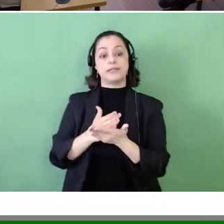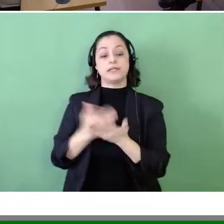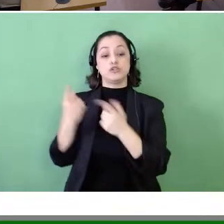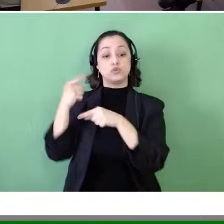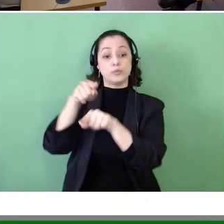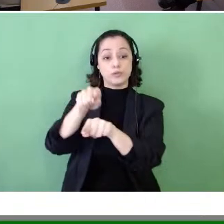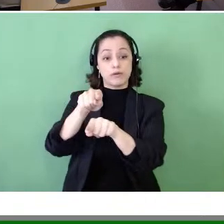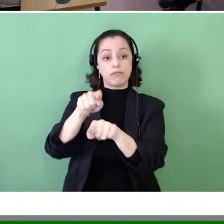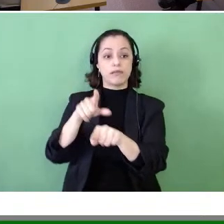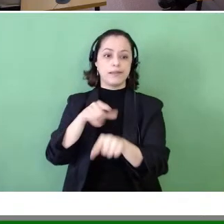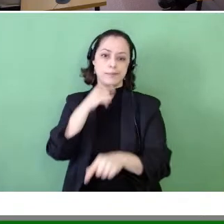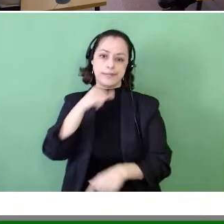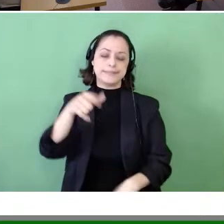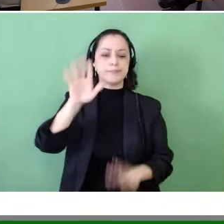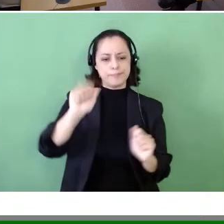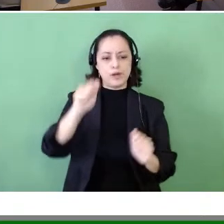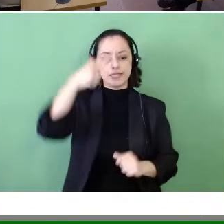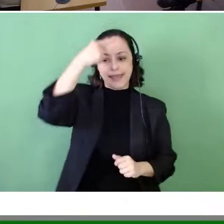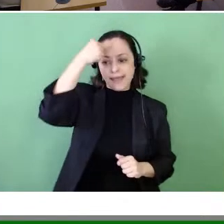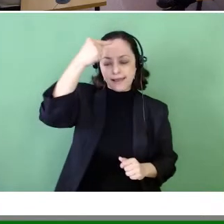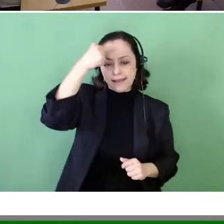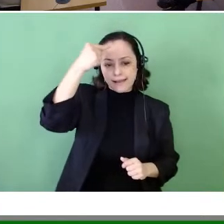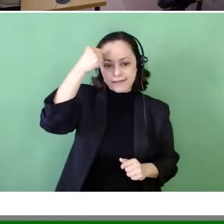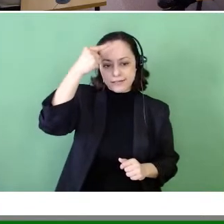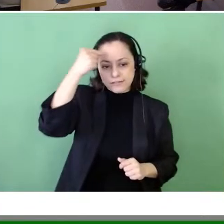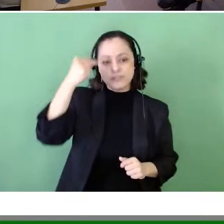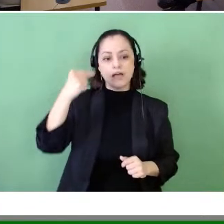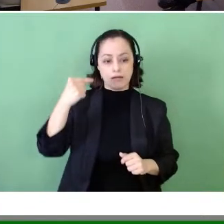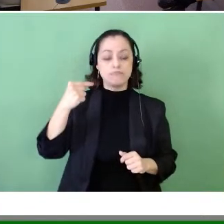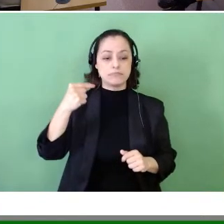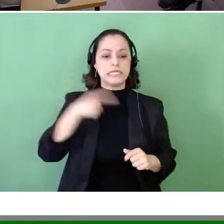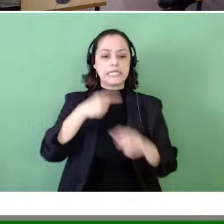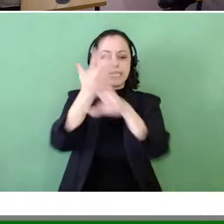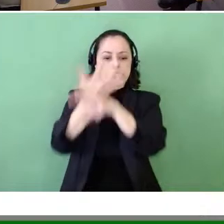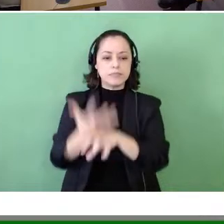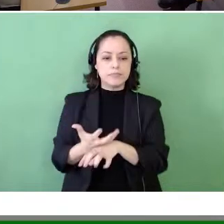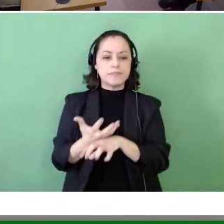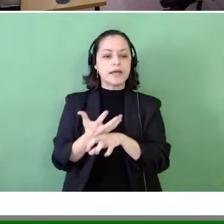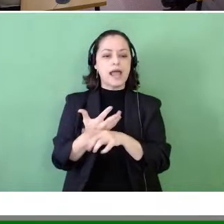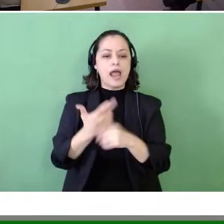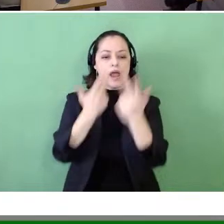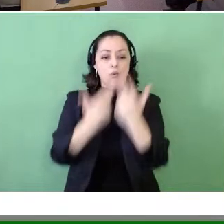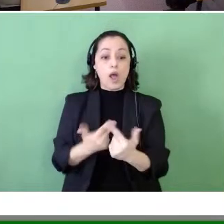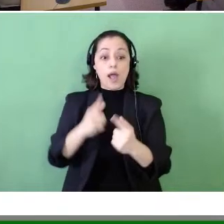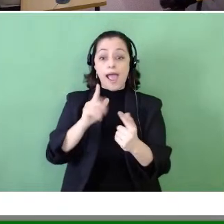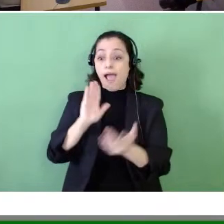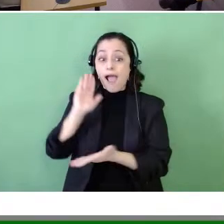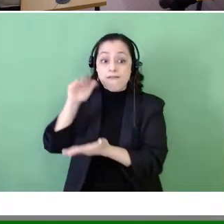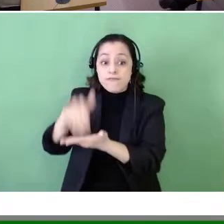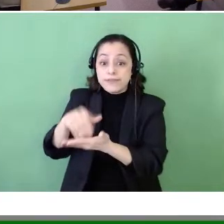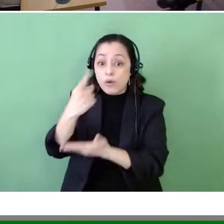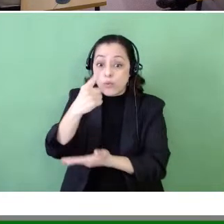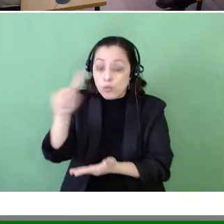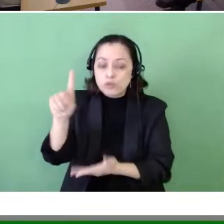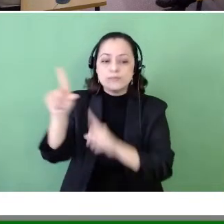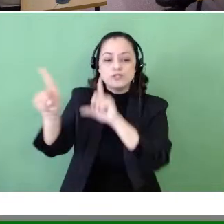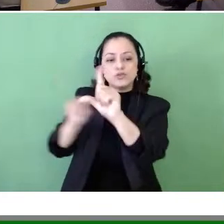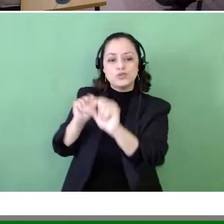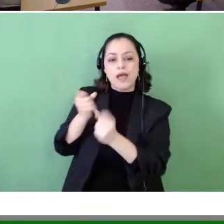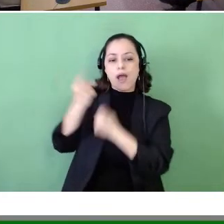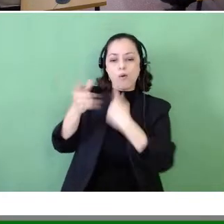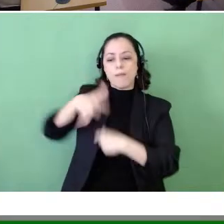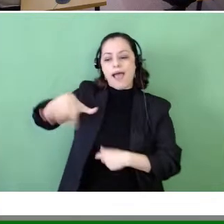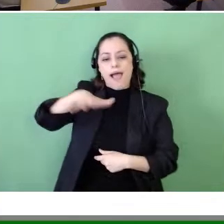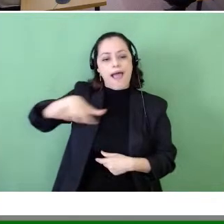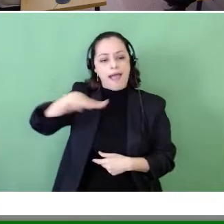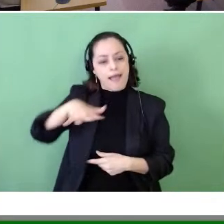común, con asignaturas comunes, y al final que puede elegir alguna más específica y estudiar allí un